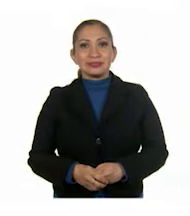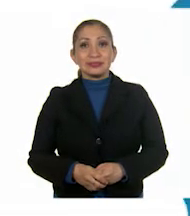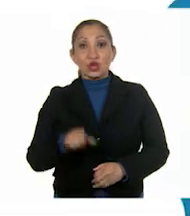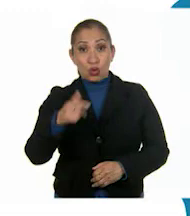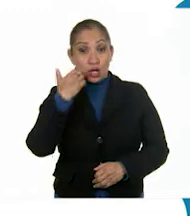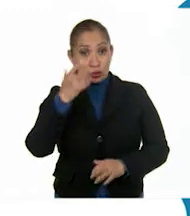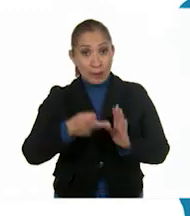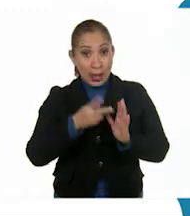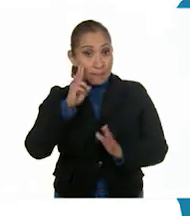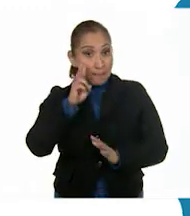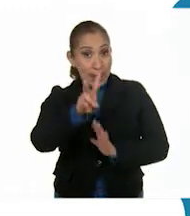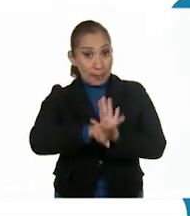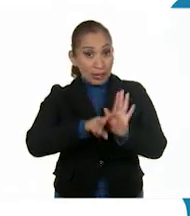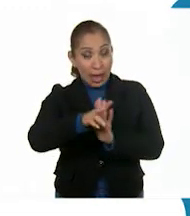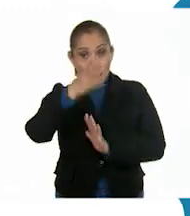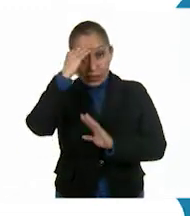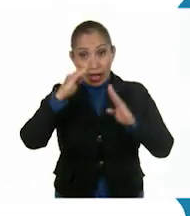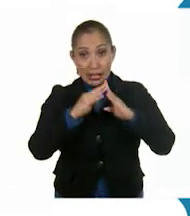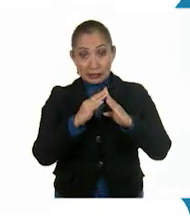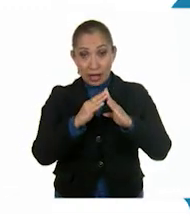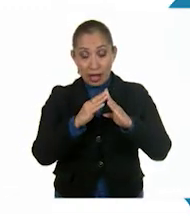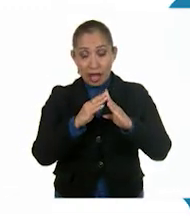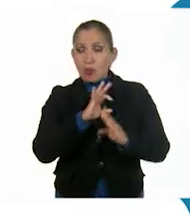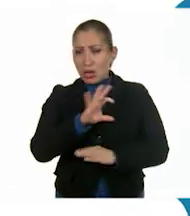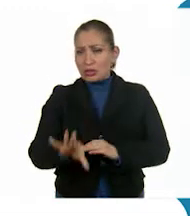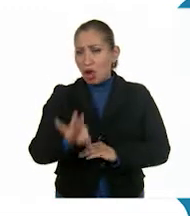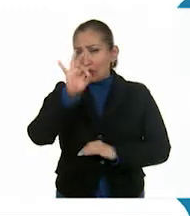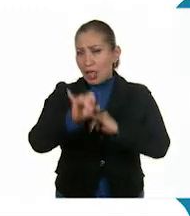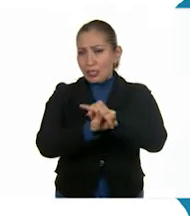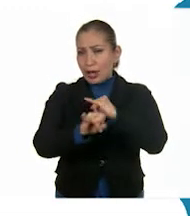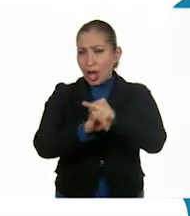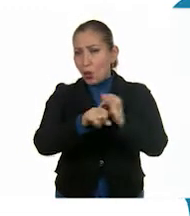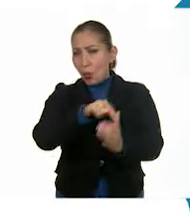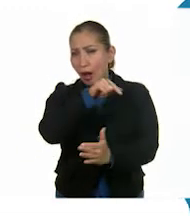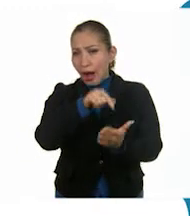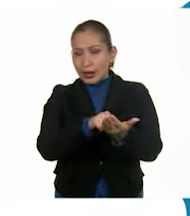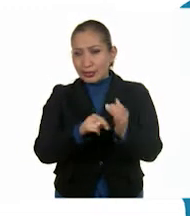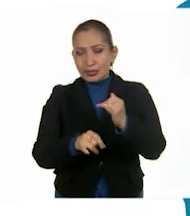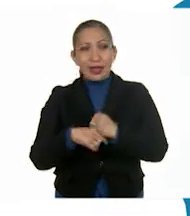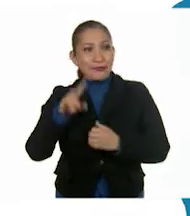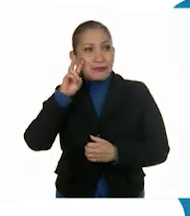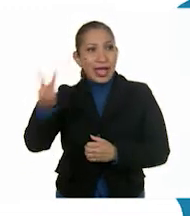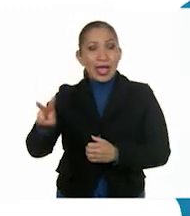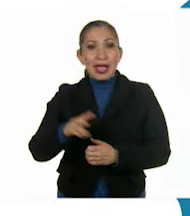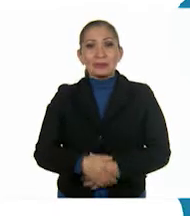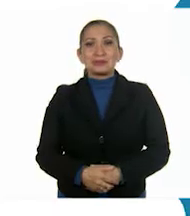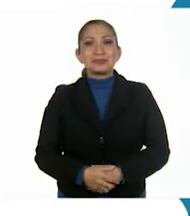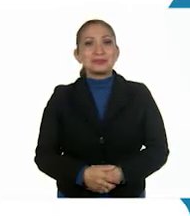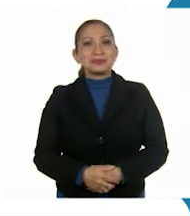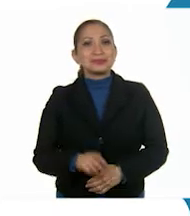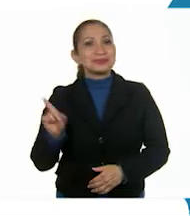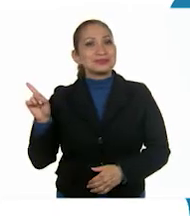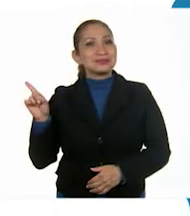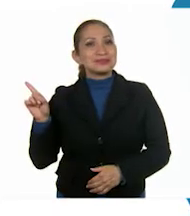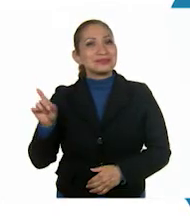Si quieres volver a ver los programas de Aprende en Casa, los puedes encontrar en la siguiente liga: